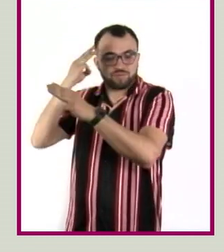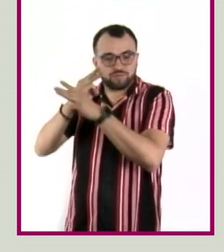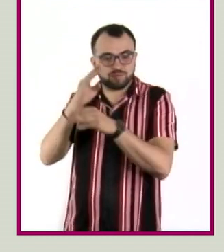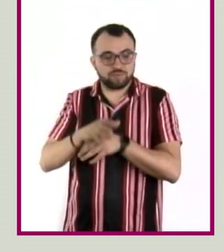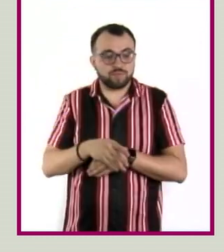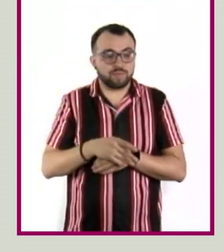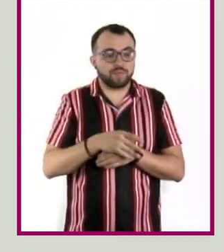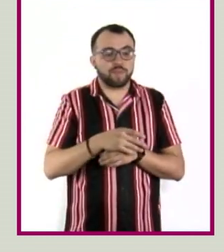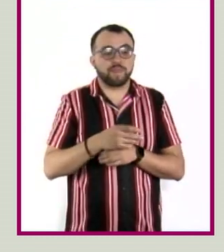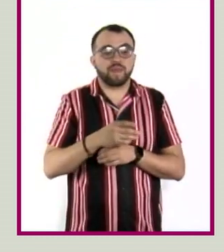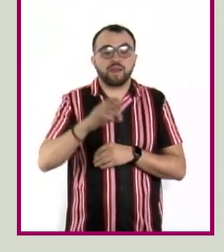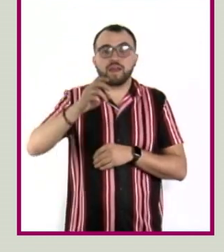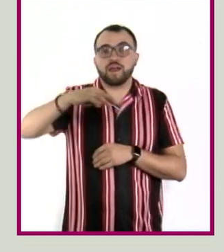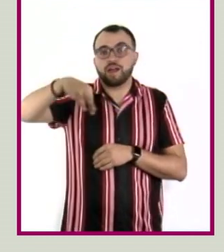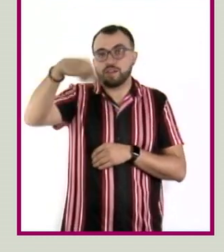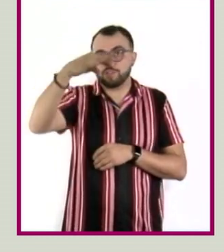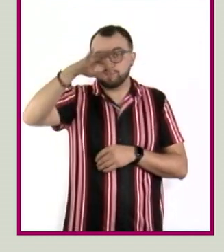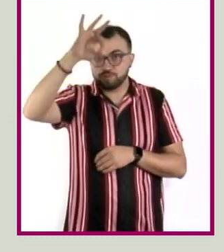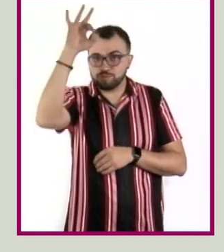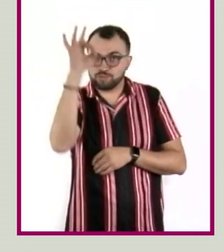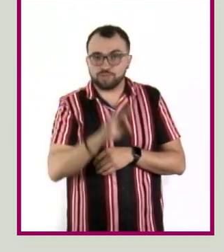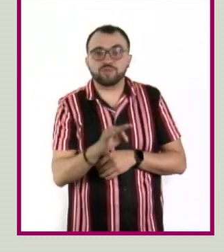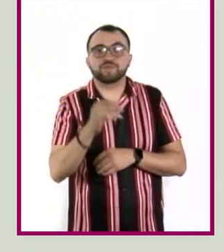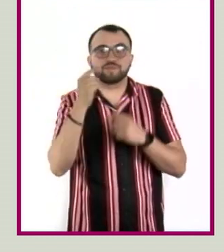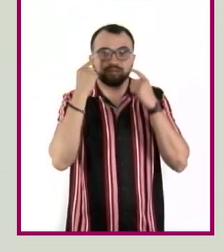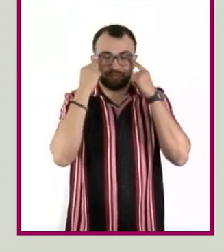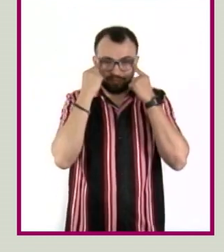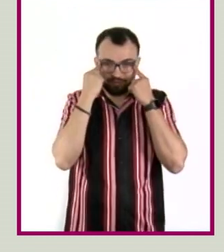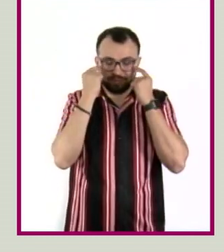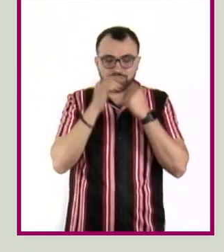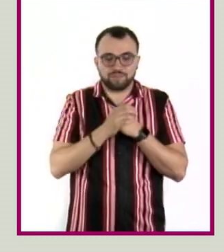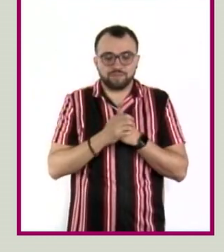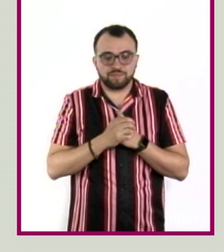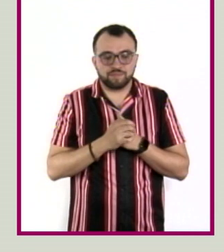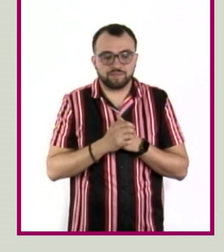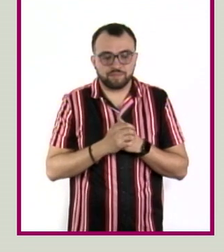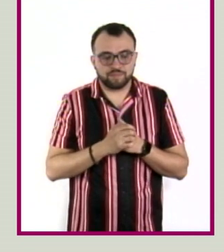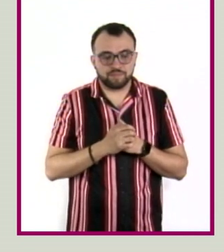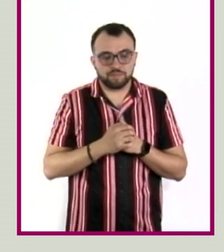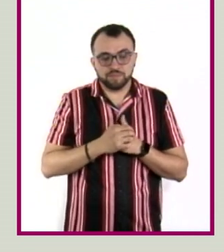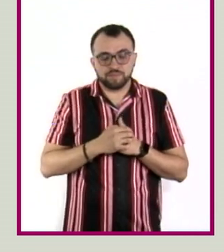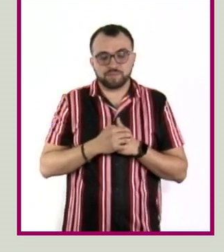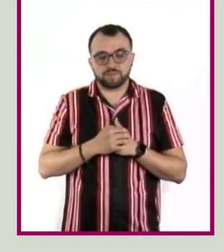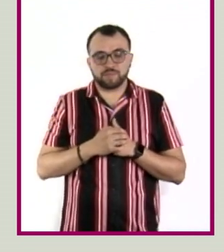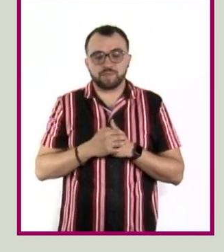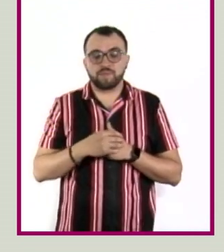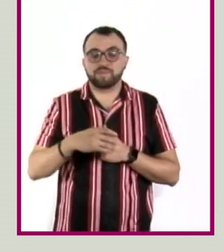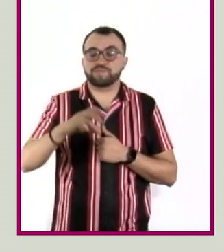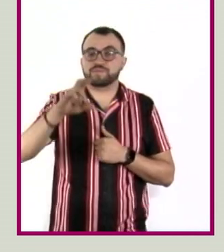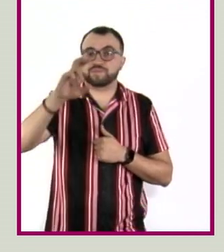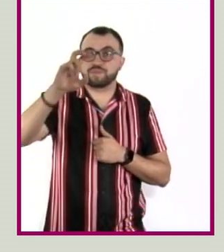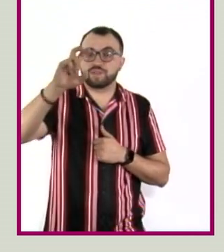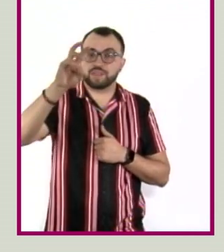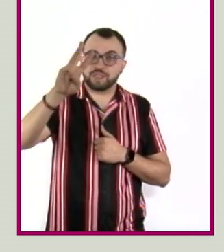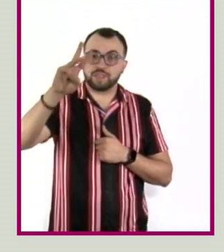a China, 14% del total global. 66.000 millones gastó India,